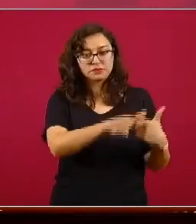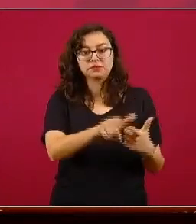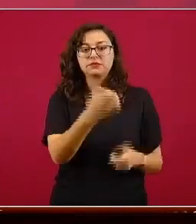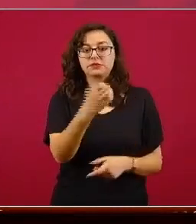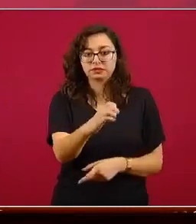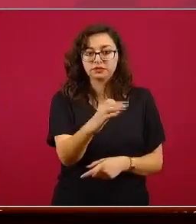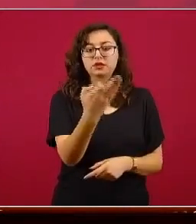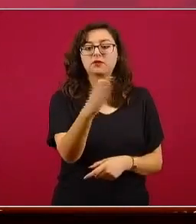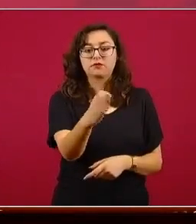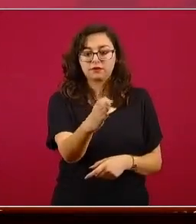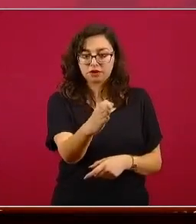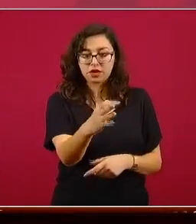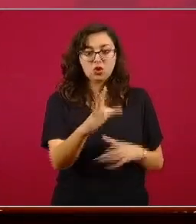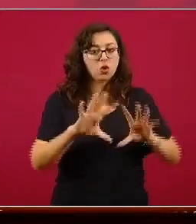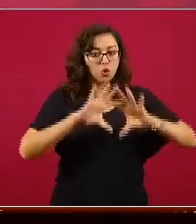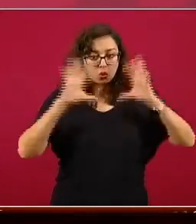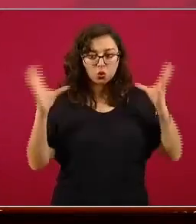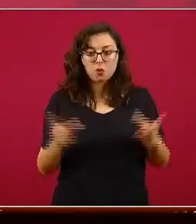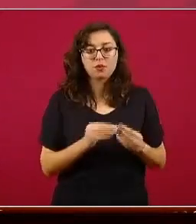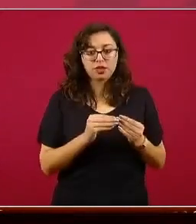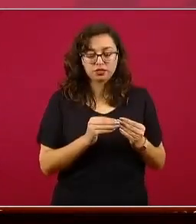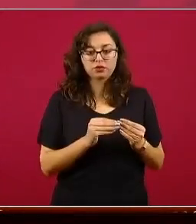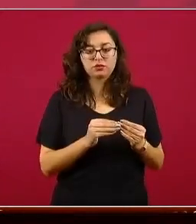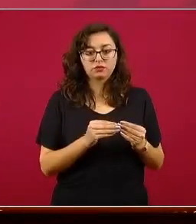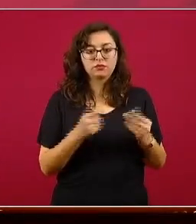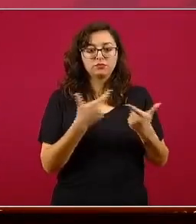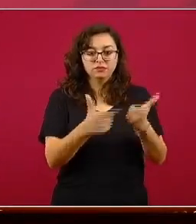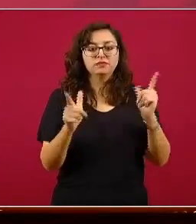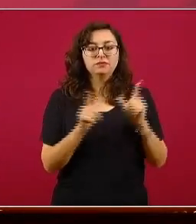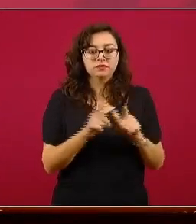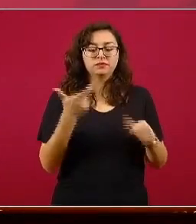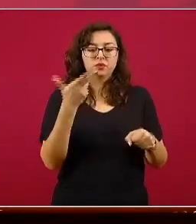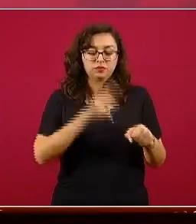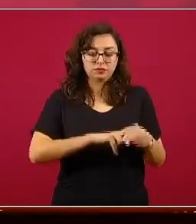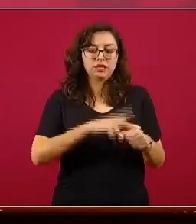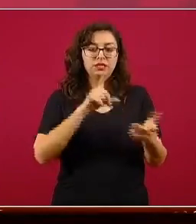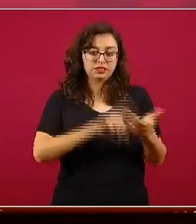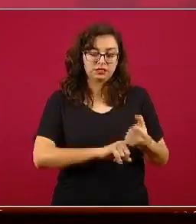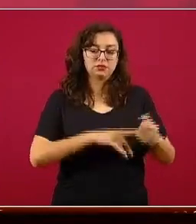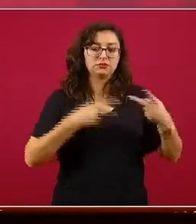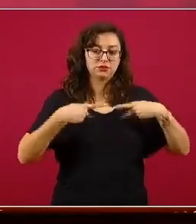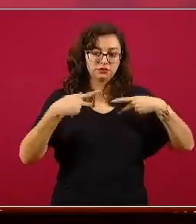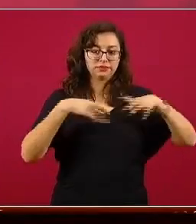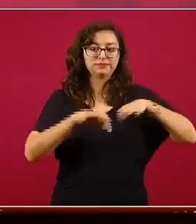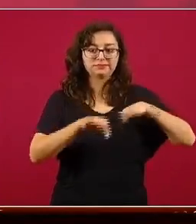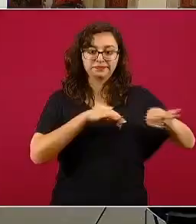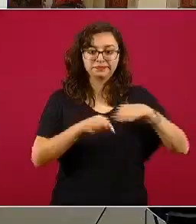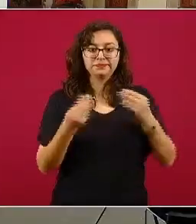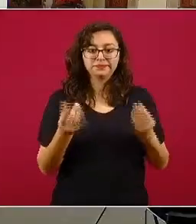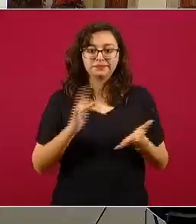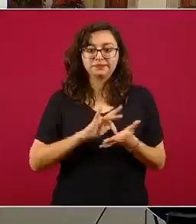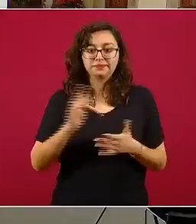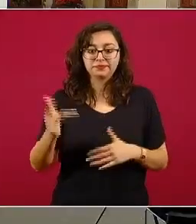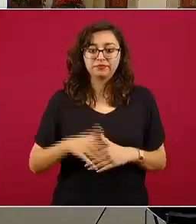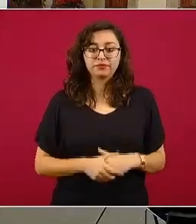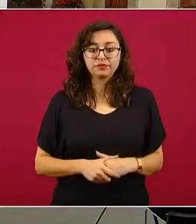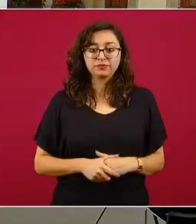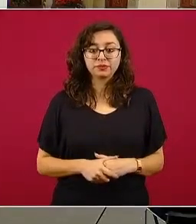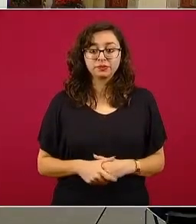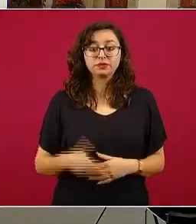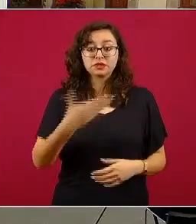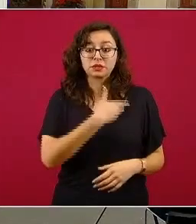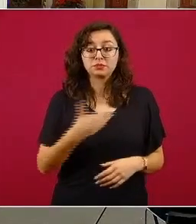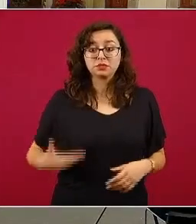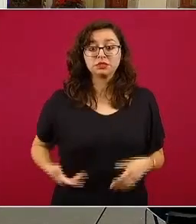febrero estaremos completando esta primera grupo de riesgo. Muchas gracias. ¿Tiene fecha de vacunación? El presidente ya